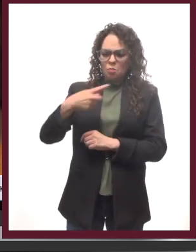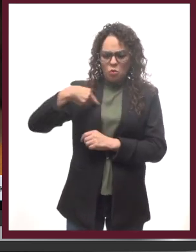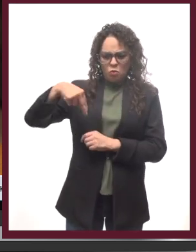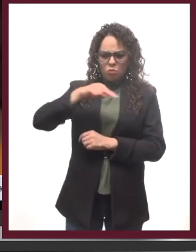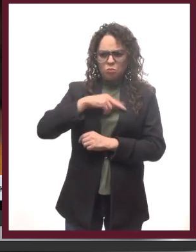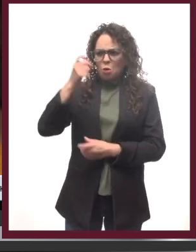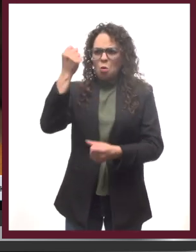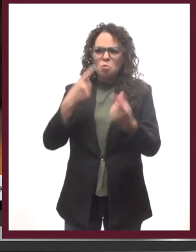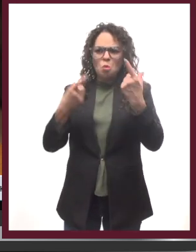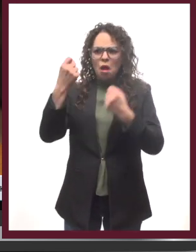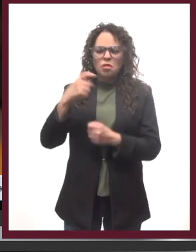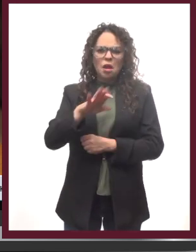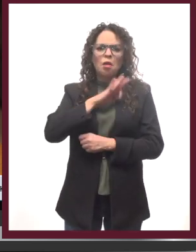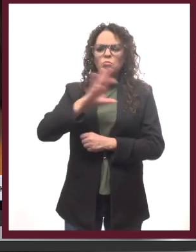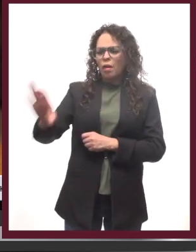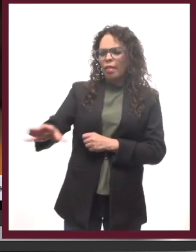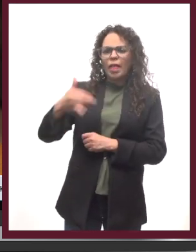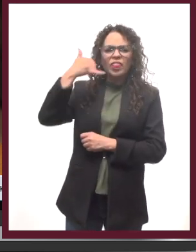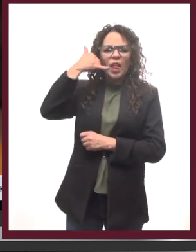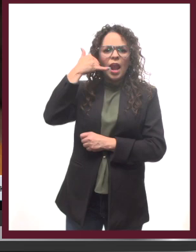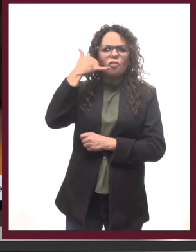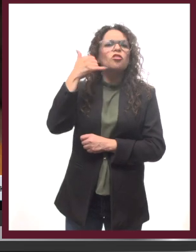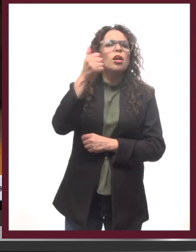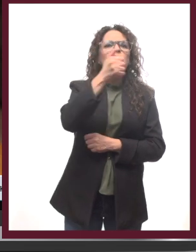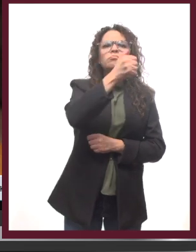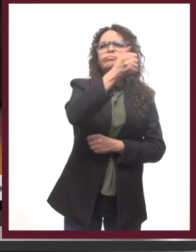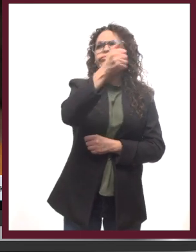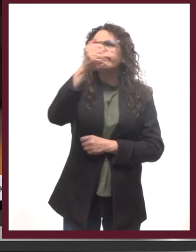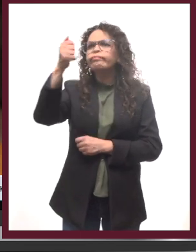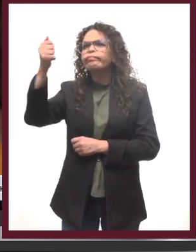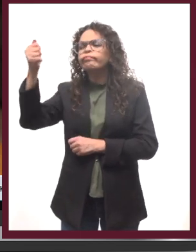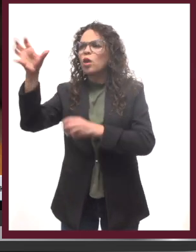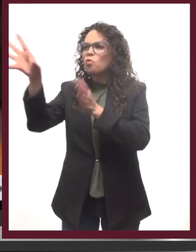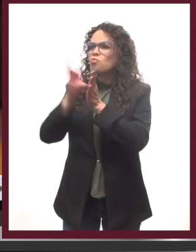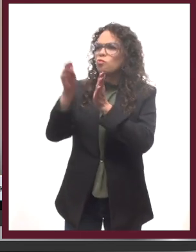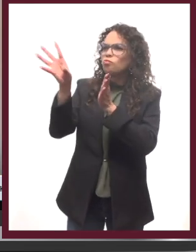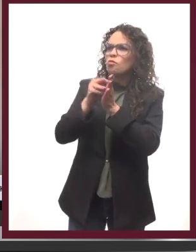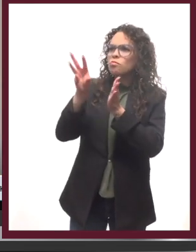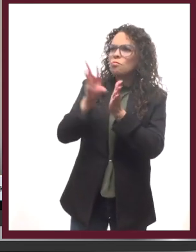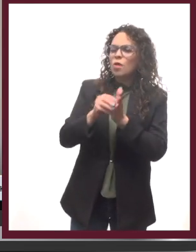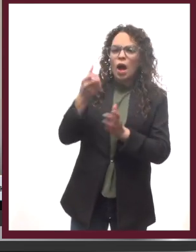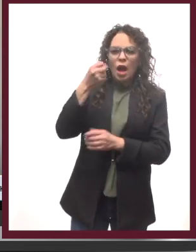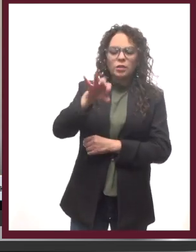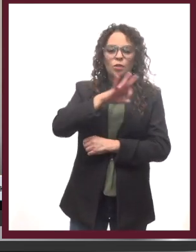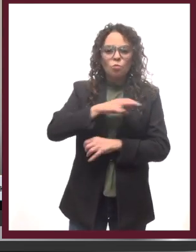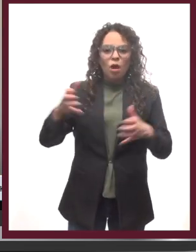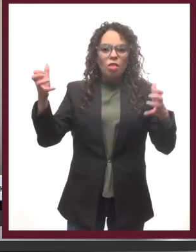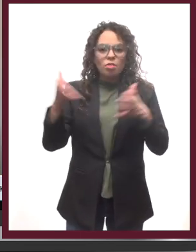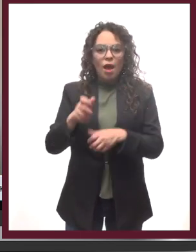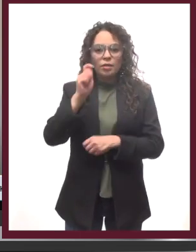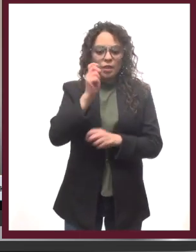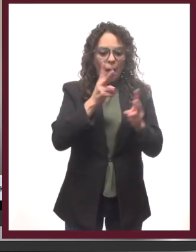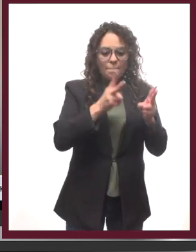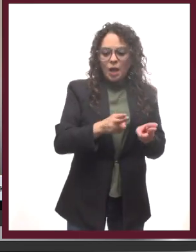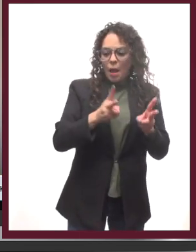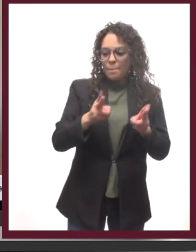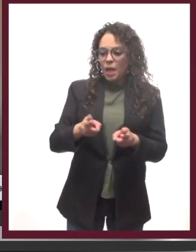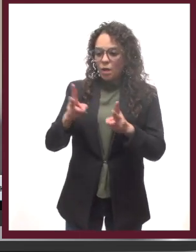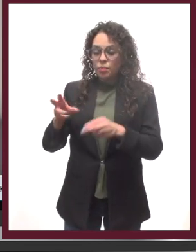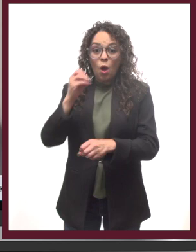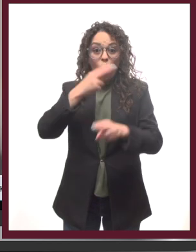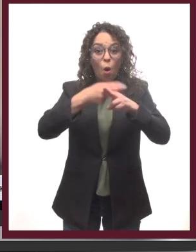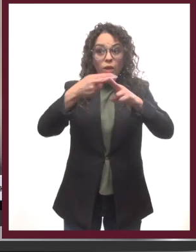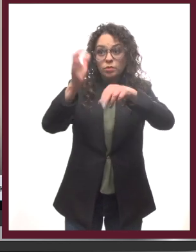su teléfono y salir a grabar y familiarizarse con el lenguaje cinematográfico y ahí empezar a hacer sus primeros trabajos cortos o